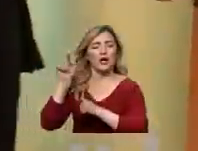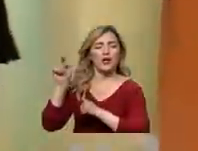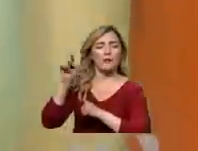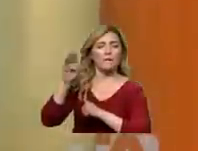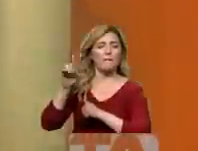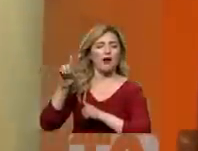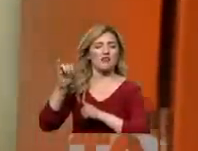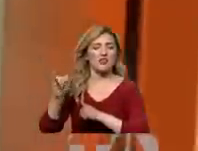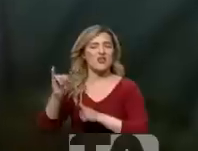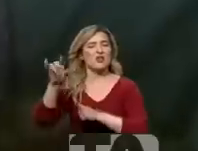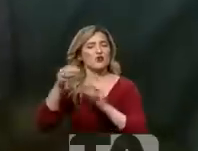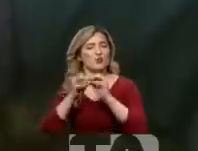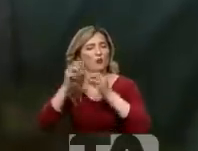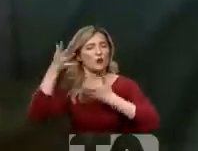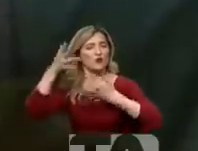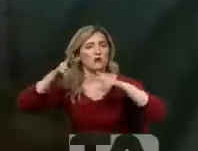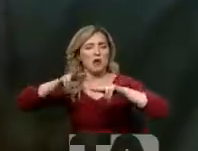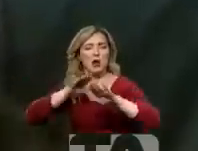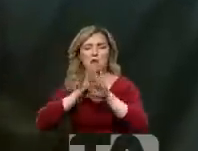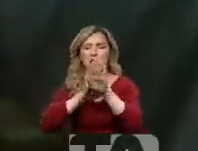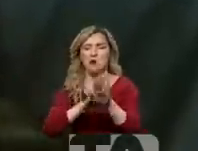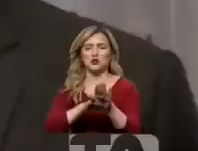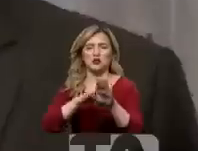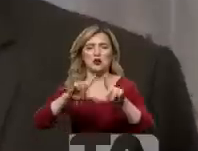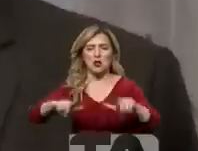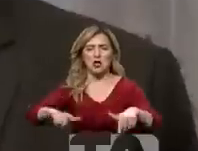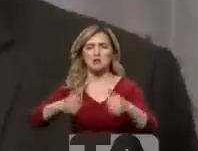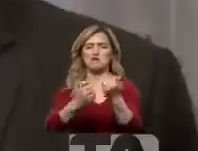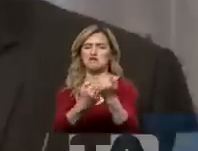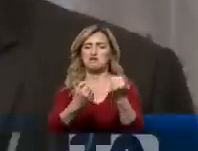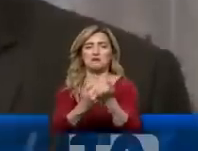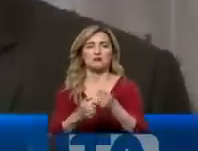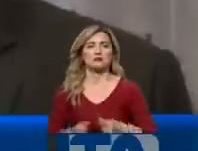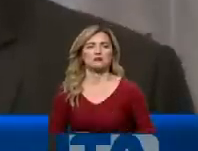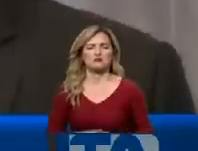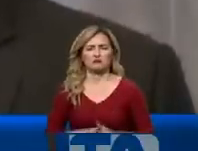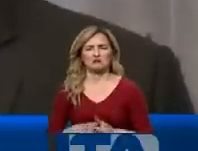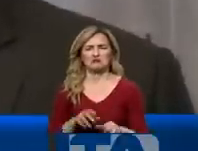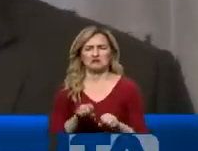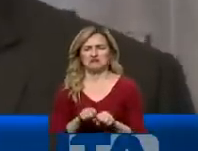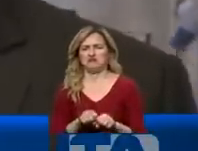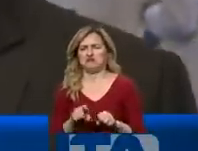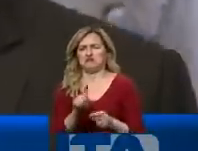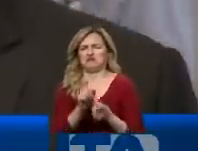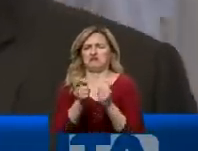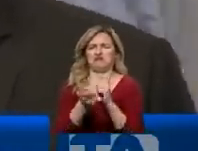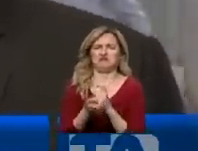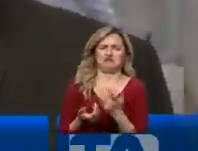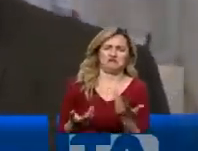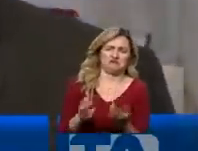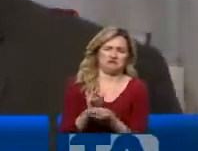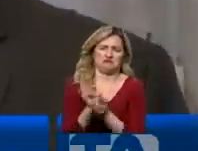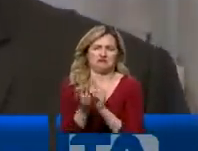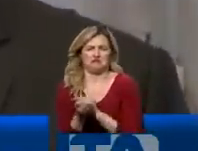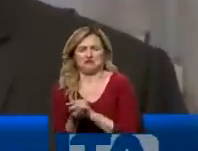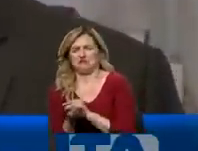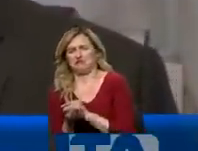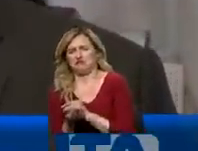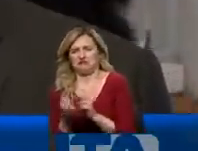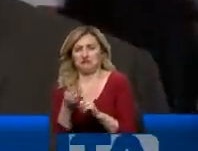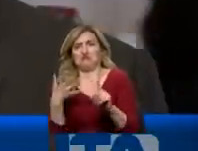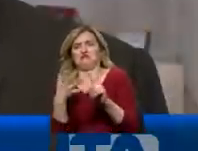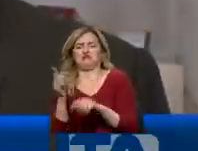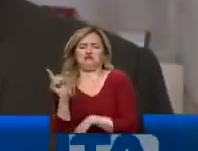del Ejecutivo. Tampoco tienen objeciones. No es muy traumática, no es lo que se esperaba. Consecuentemente